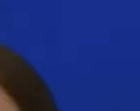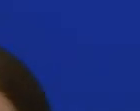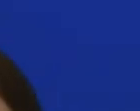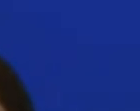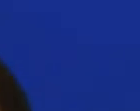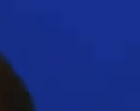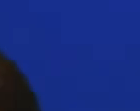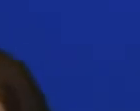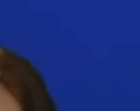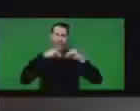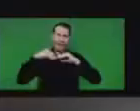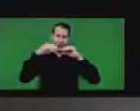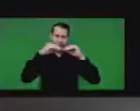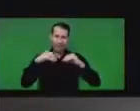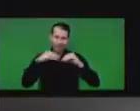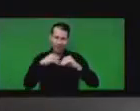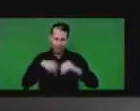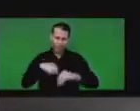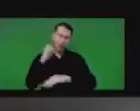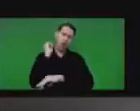Adelante, Diana.